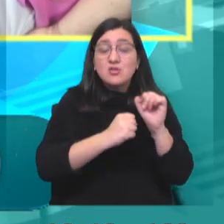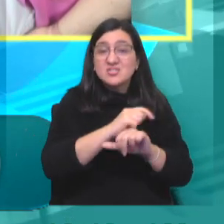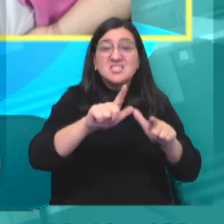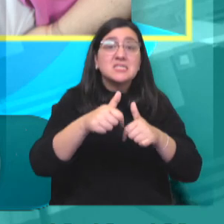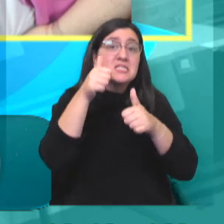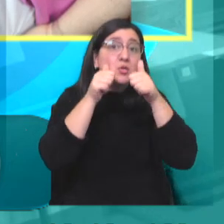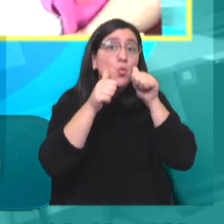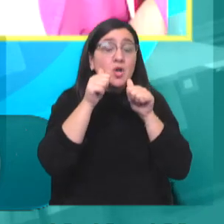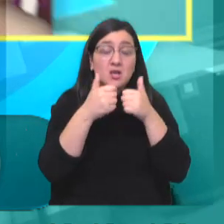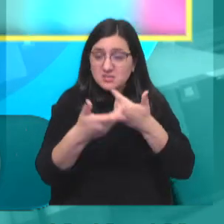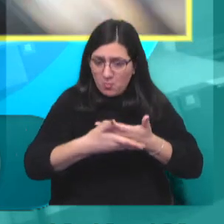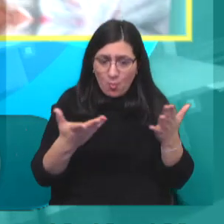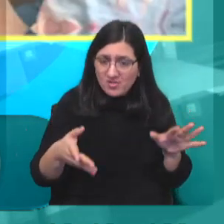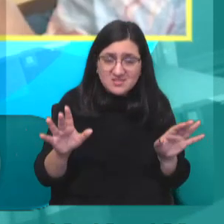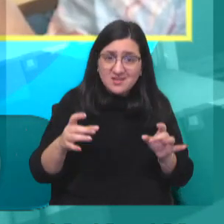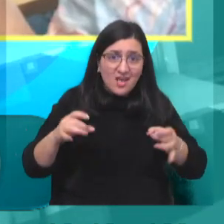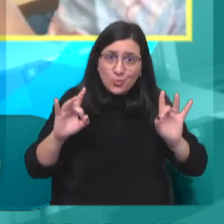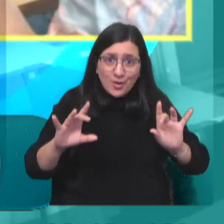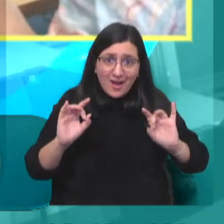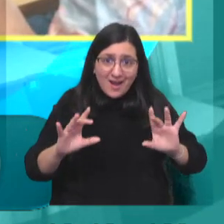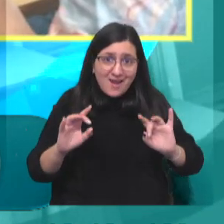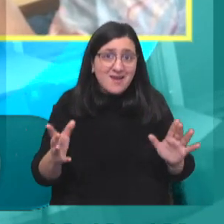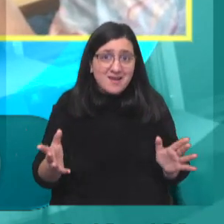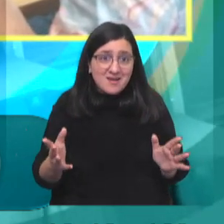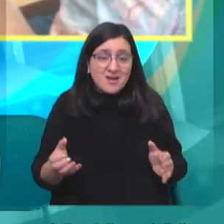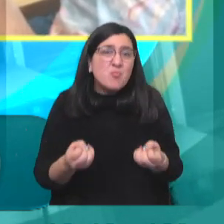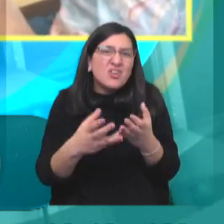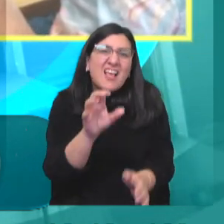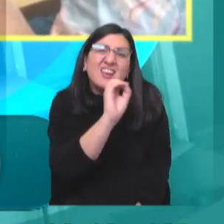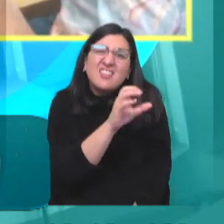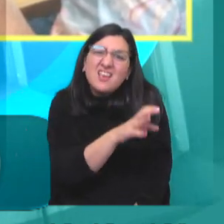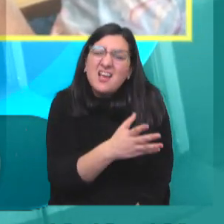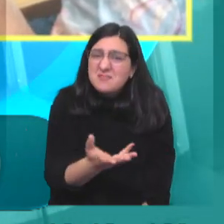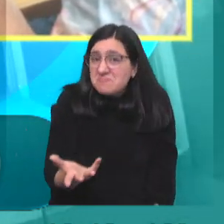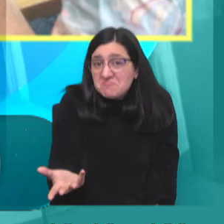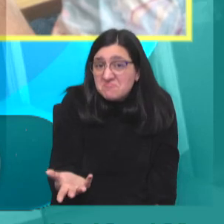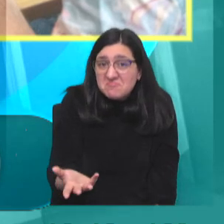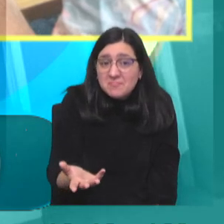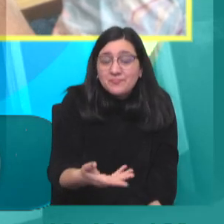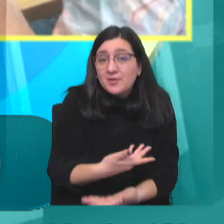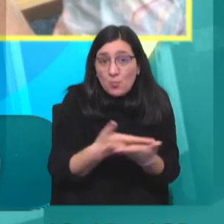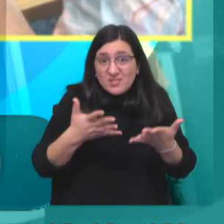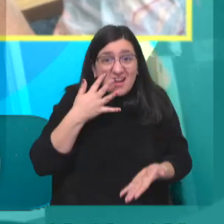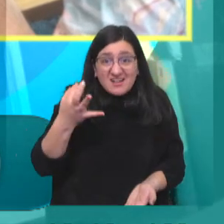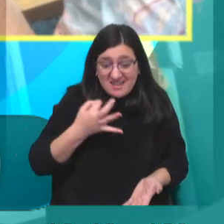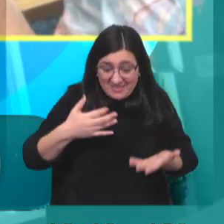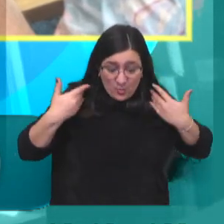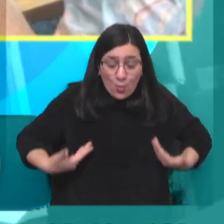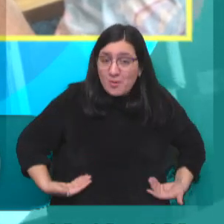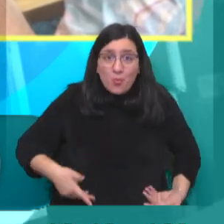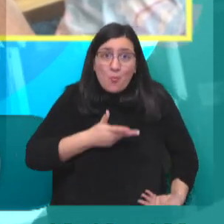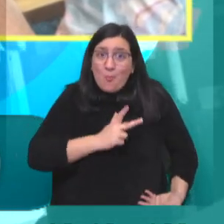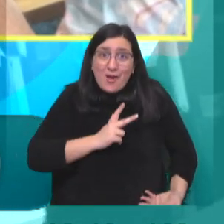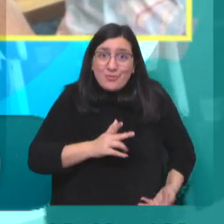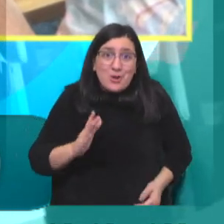es en un programa, en una serie, y muestre la realidad y la corporalidad de una mujer de